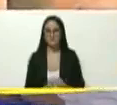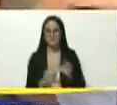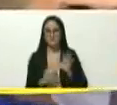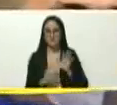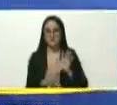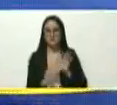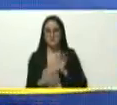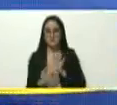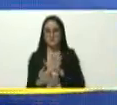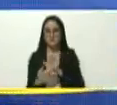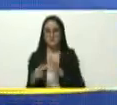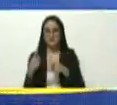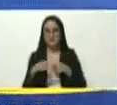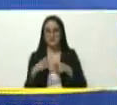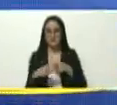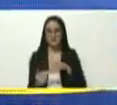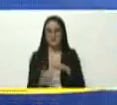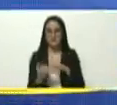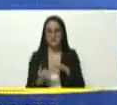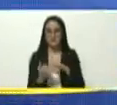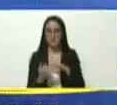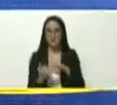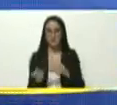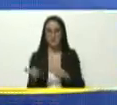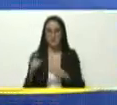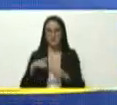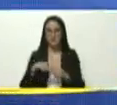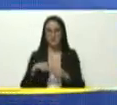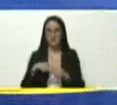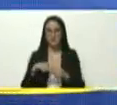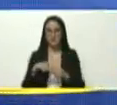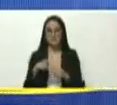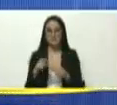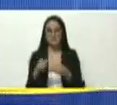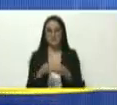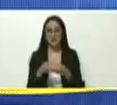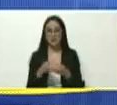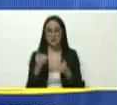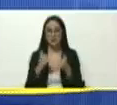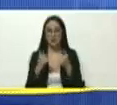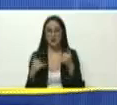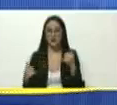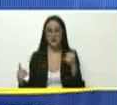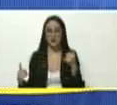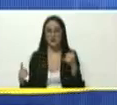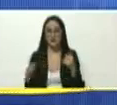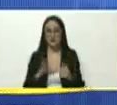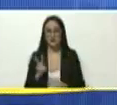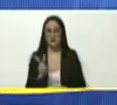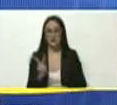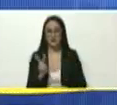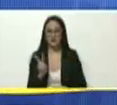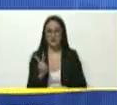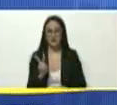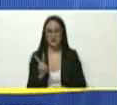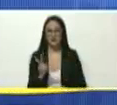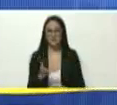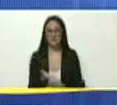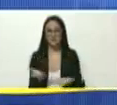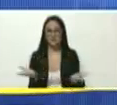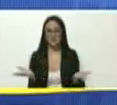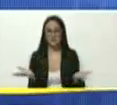Representantes de las distintas instituciones que forman parte del sector energético venezolano, señoras y